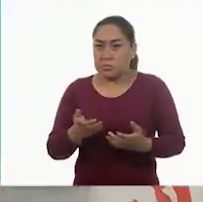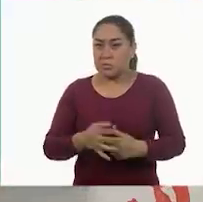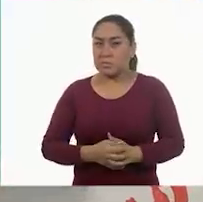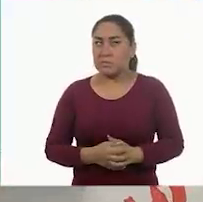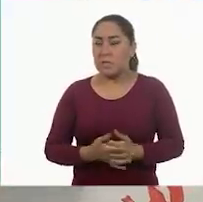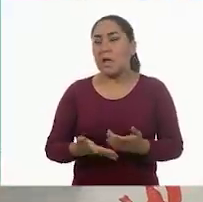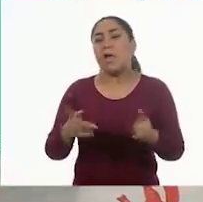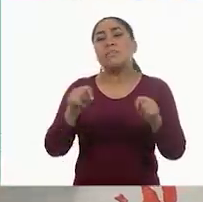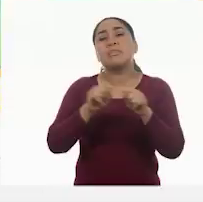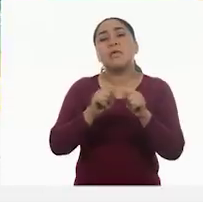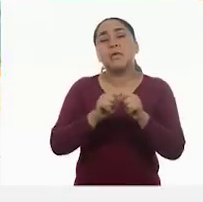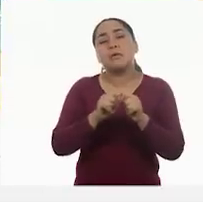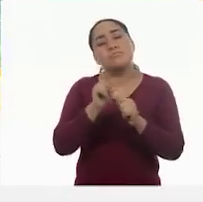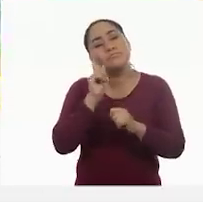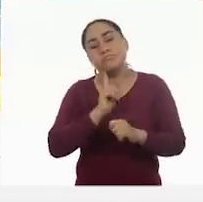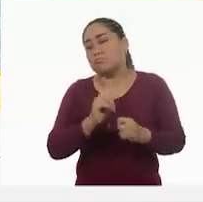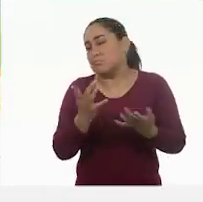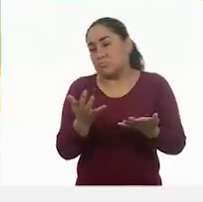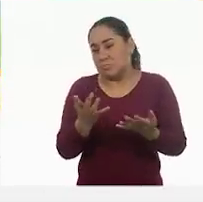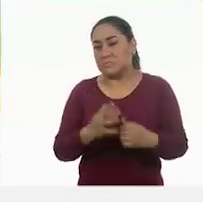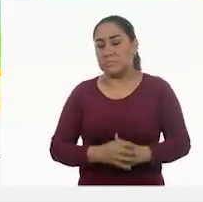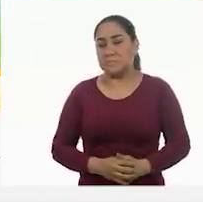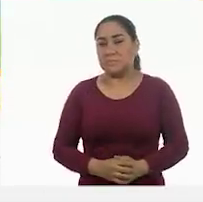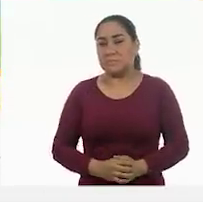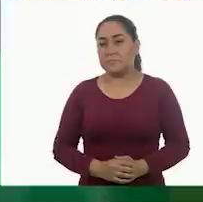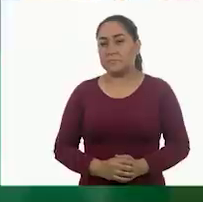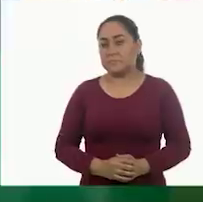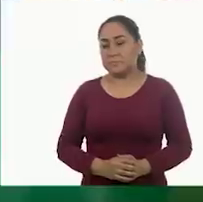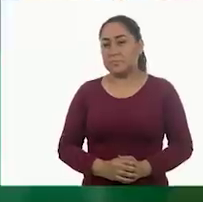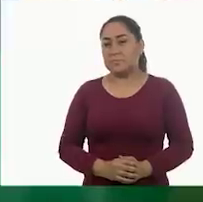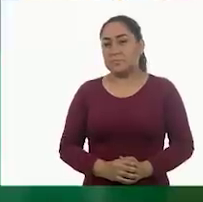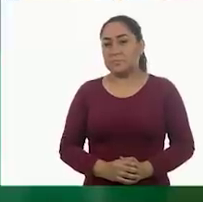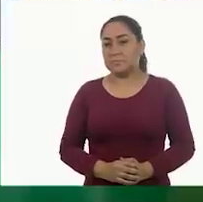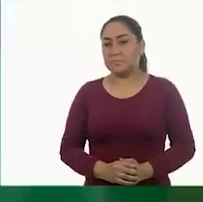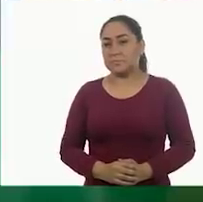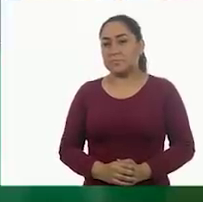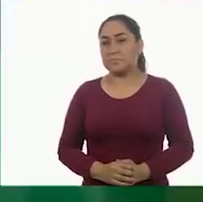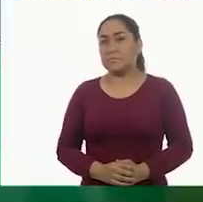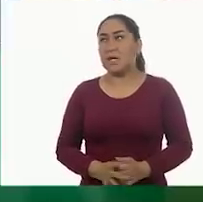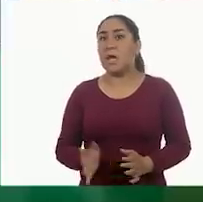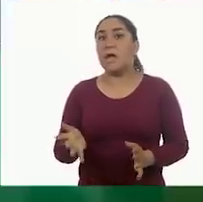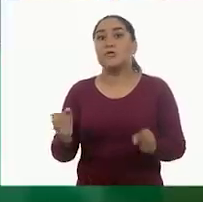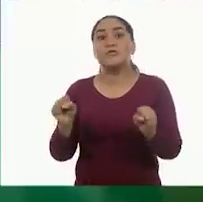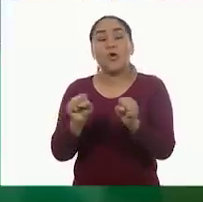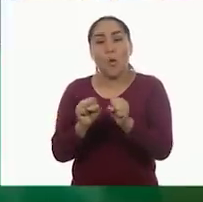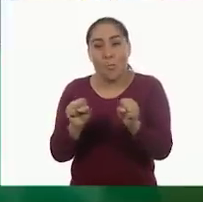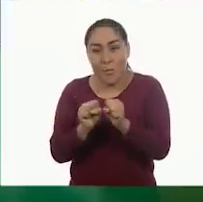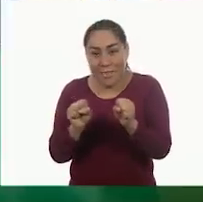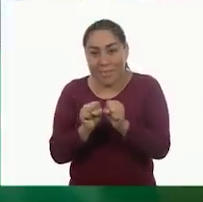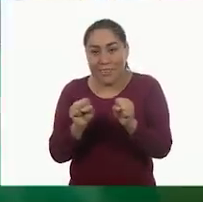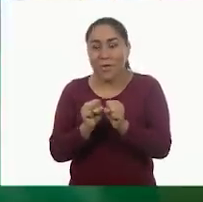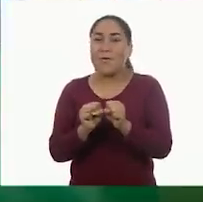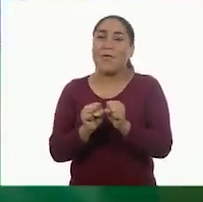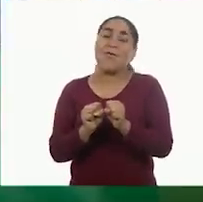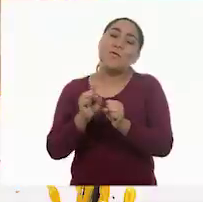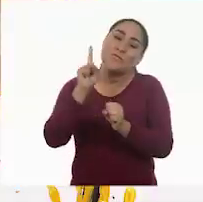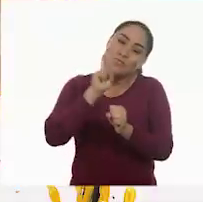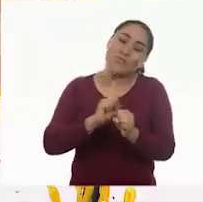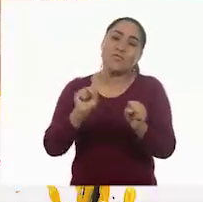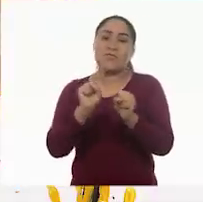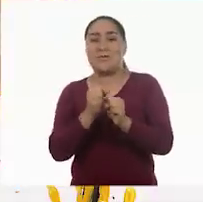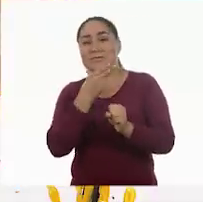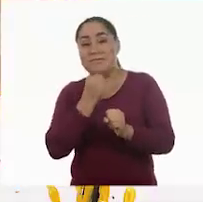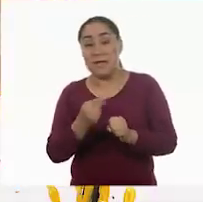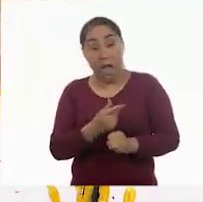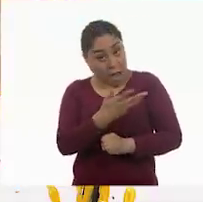y mis tías. Tíos y tías. Tíos y tías. Y mis sobrinas y sobrinos. También hay sobrinos. Sí.